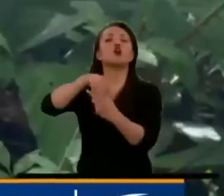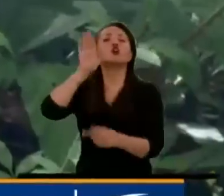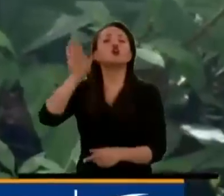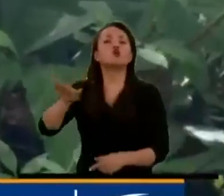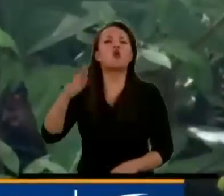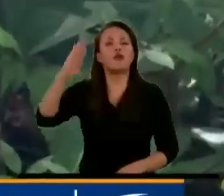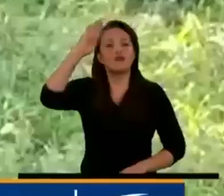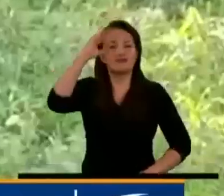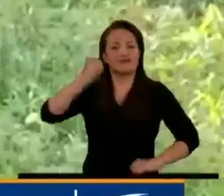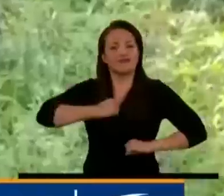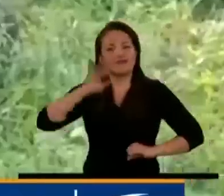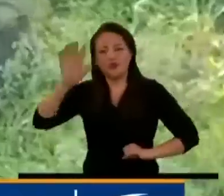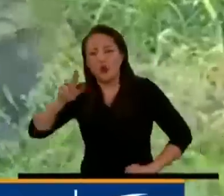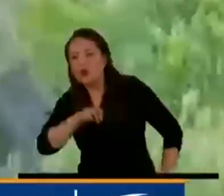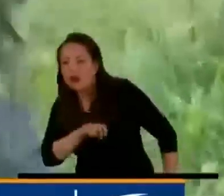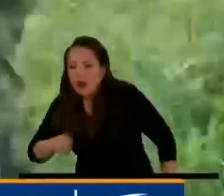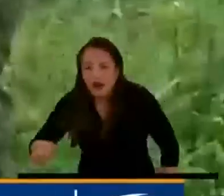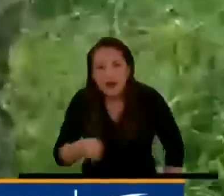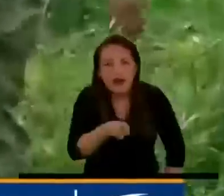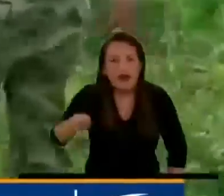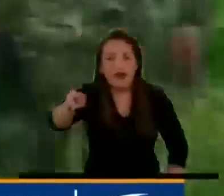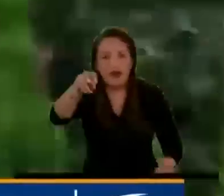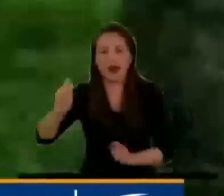del ejército en arauca